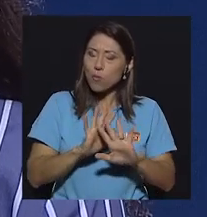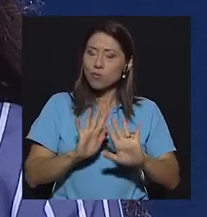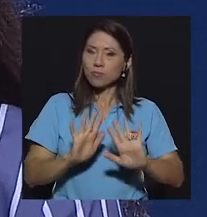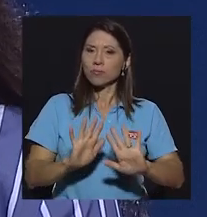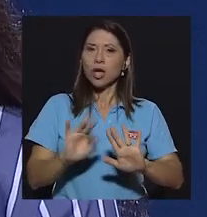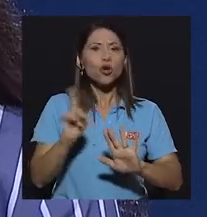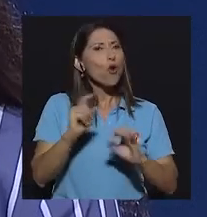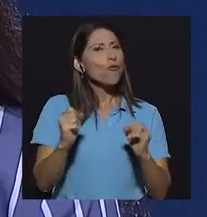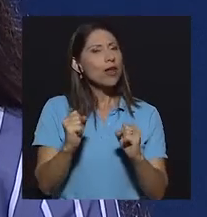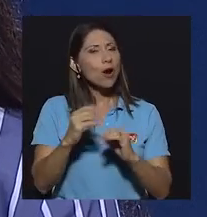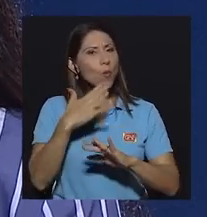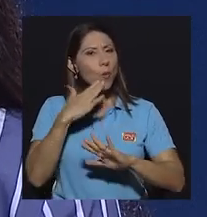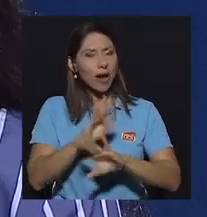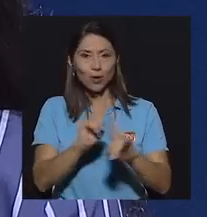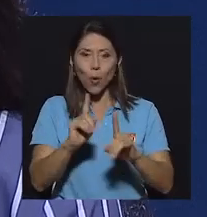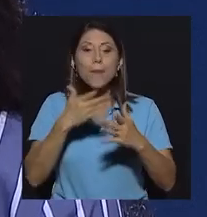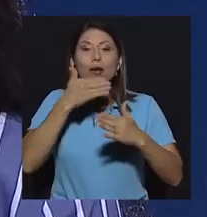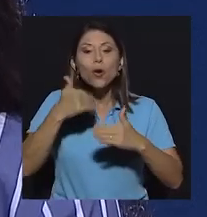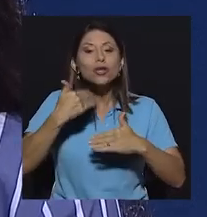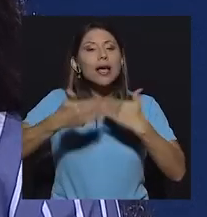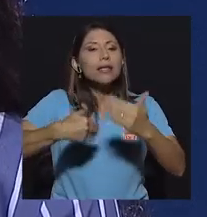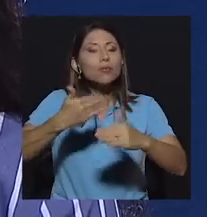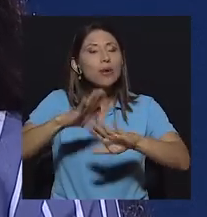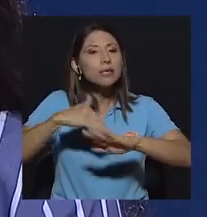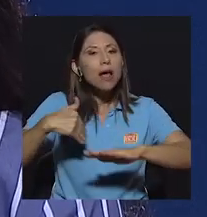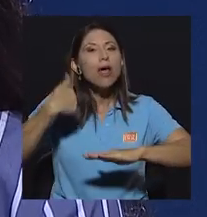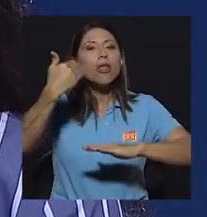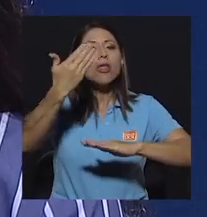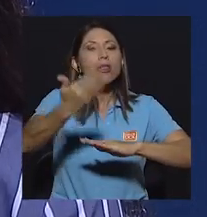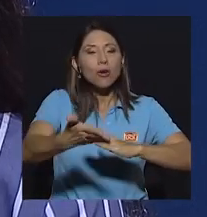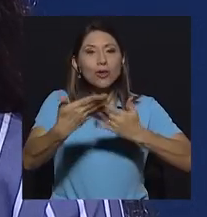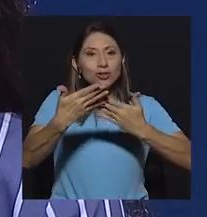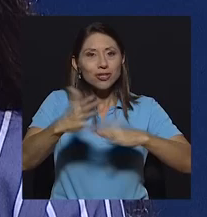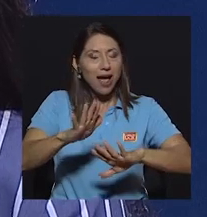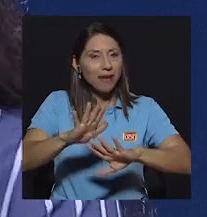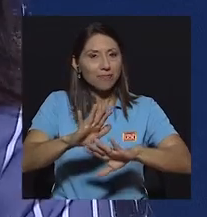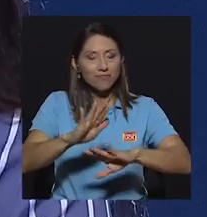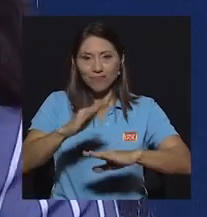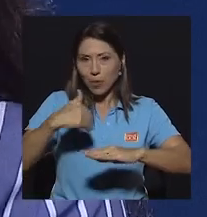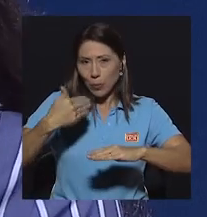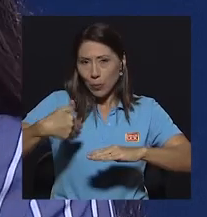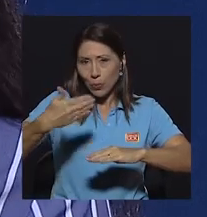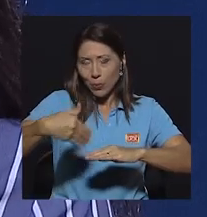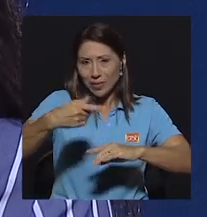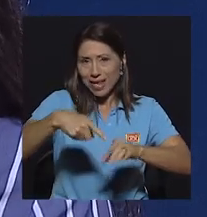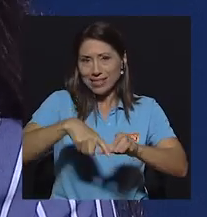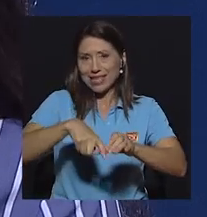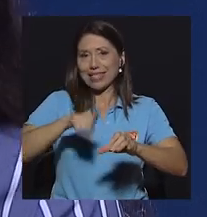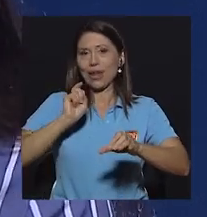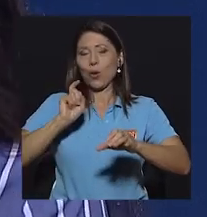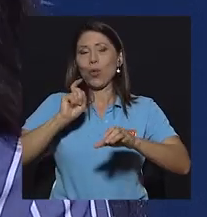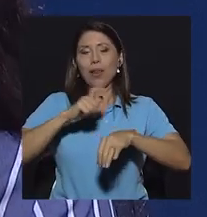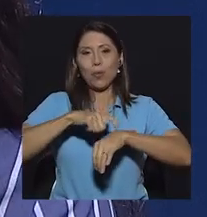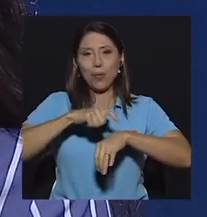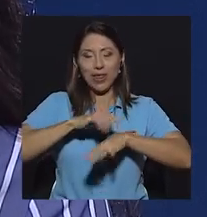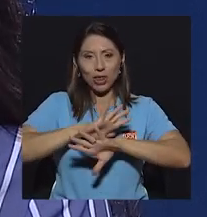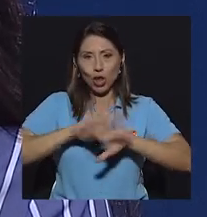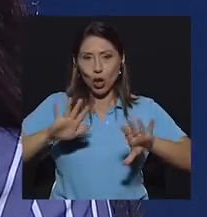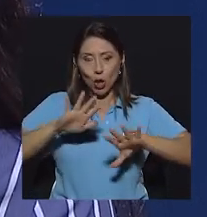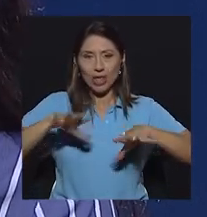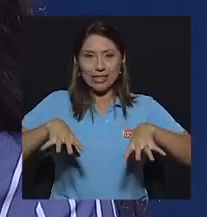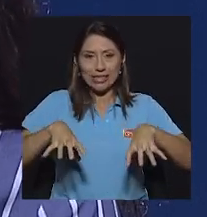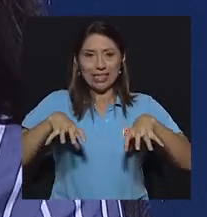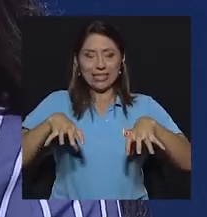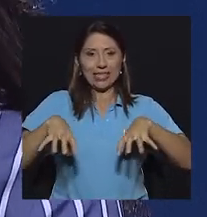algún momento pues yo le pregunté a Gigi directamente si ella quería qué quería que hiciera en ciertos momentos, ¿verdad?